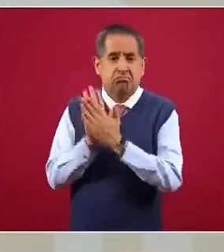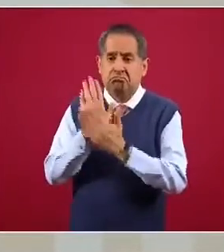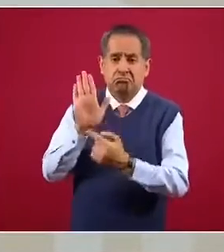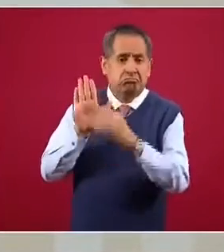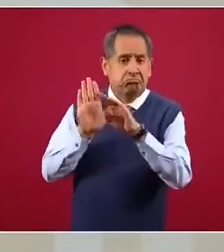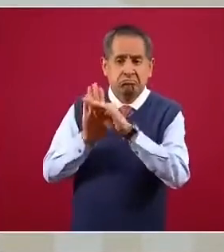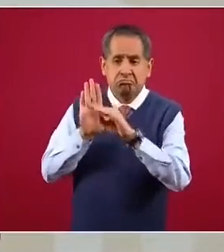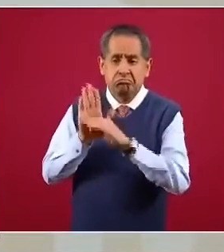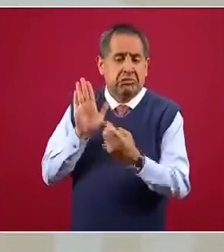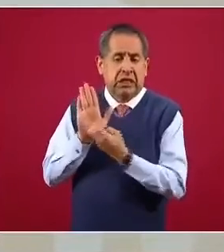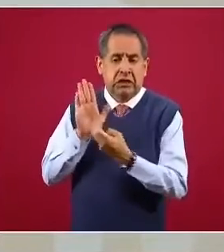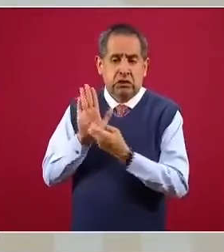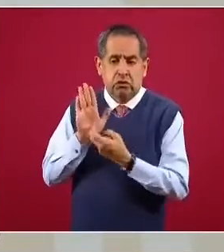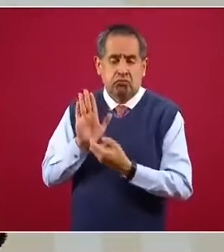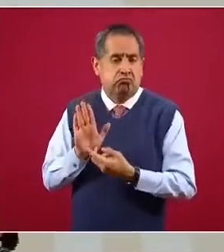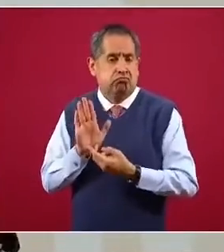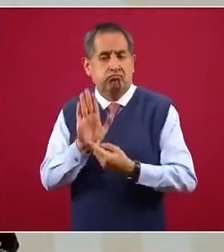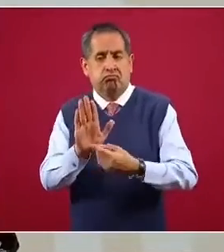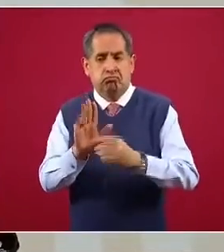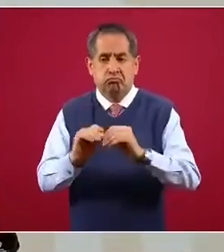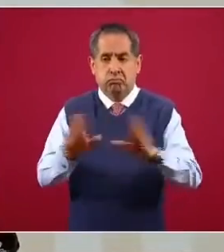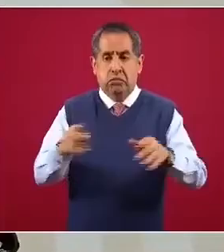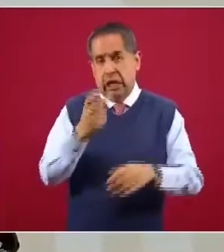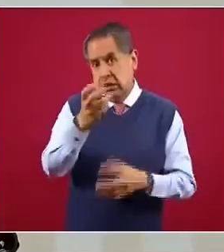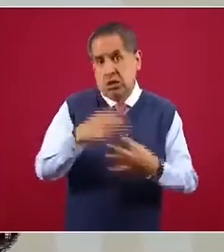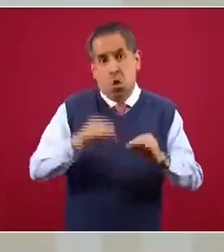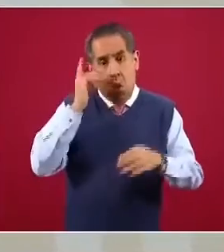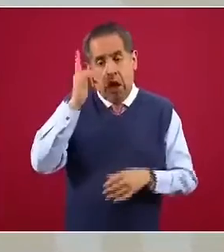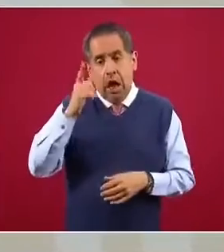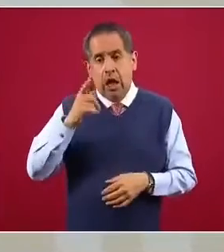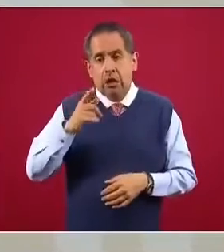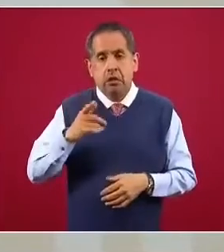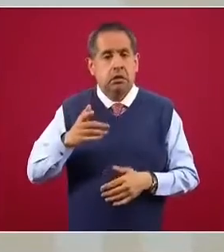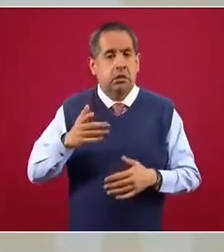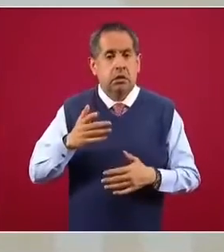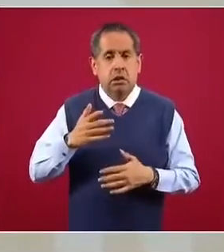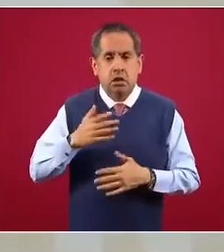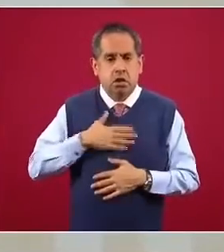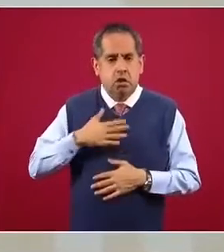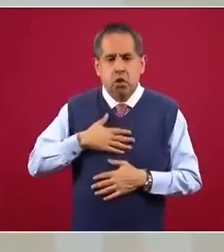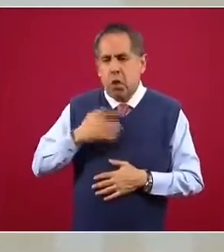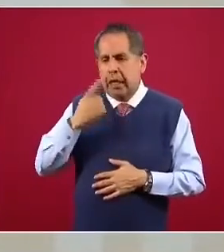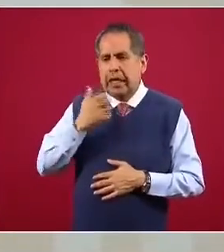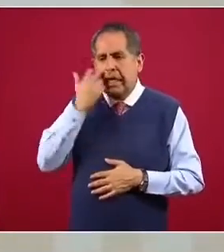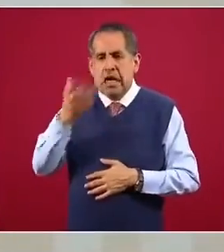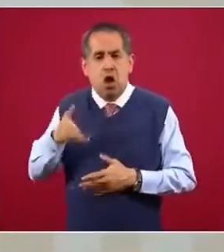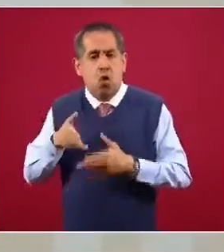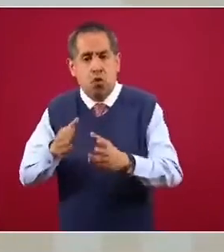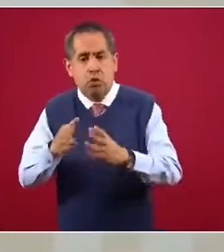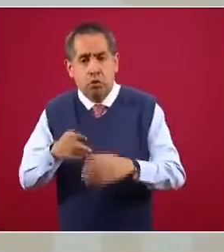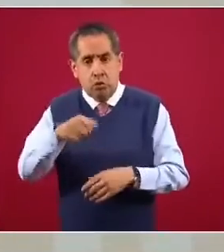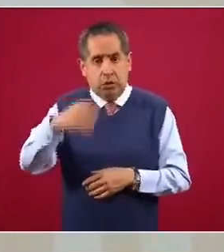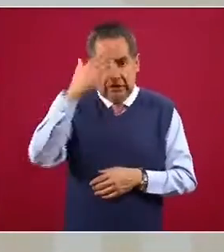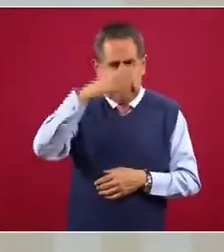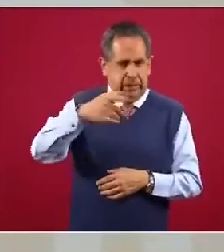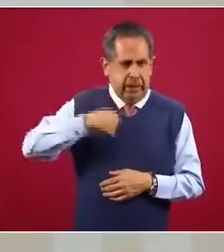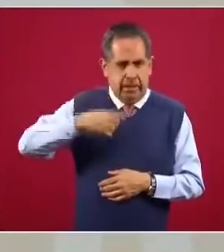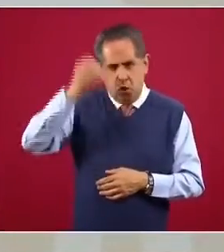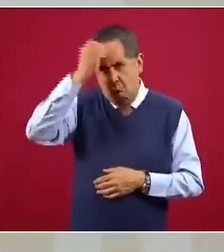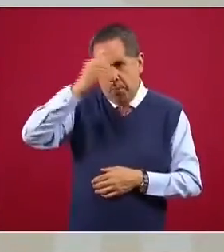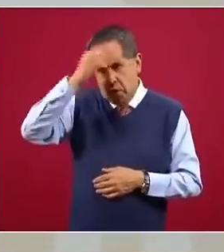mesa. Que cada quien declare, eso sería lo muy deseable, cuáles son sus intereses. Yo lo he dicho aquí, usted sabe cuál es mi